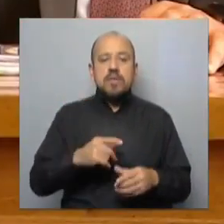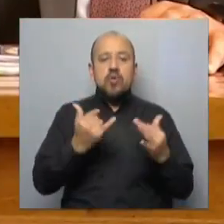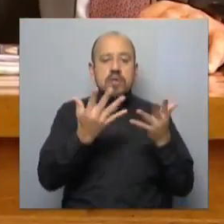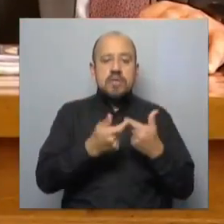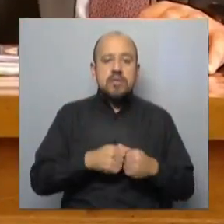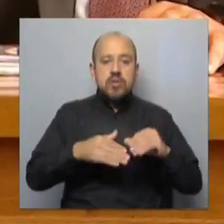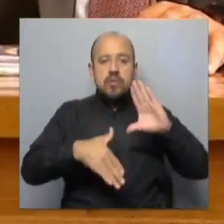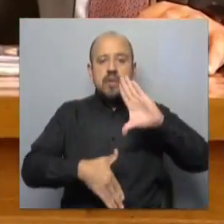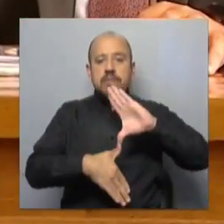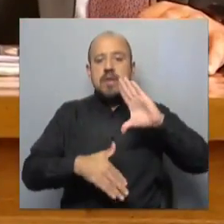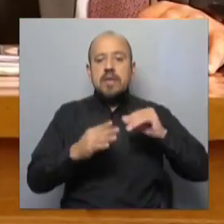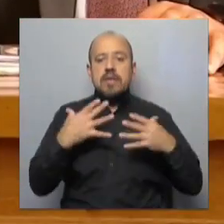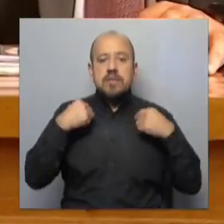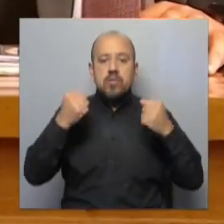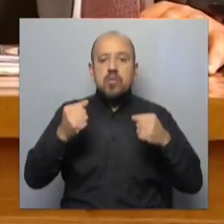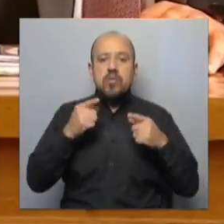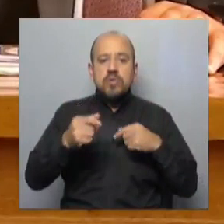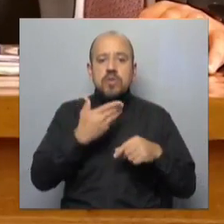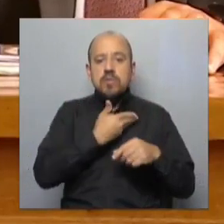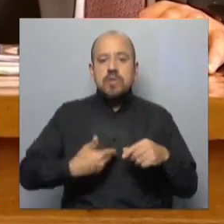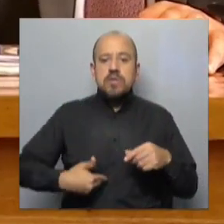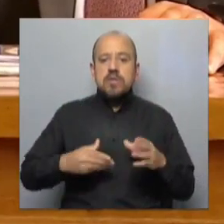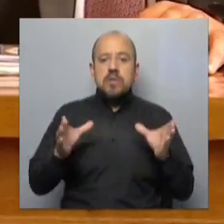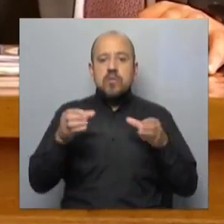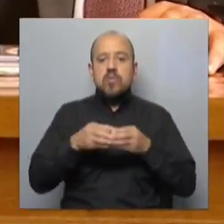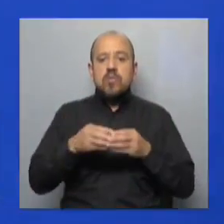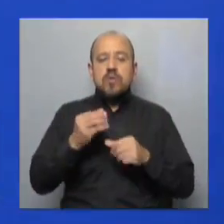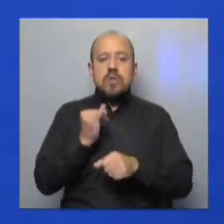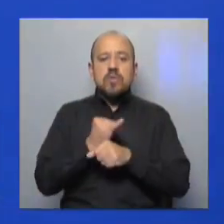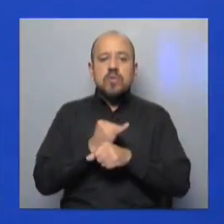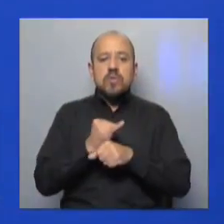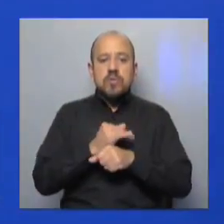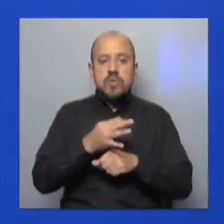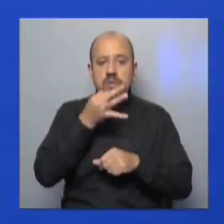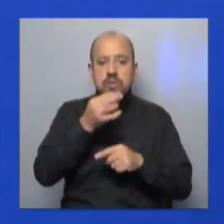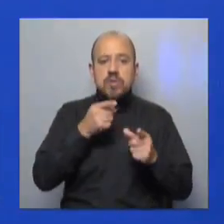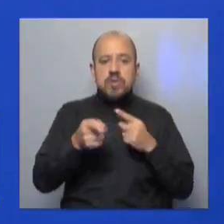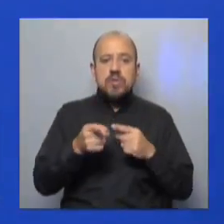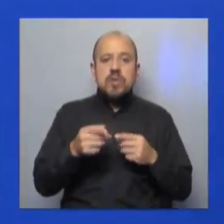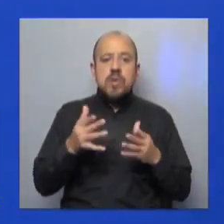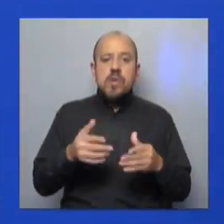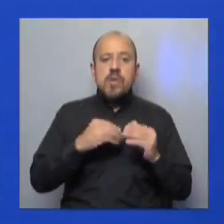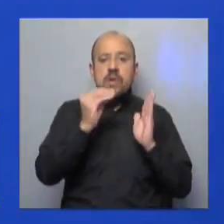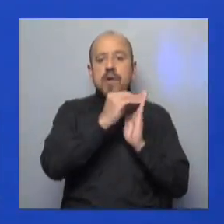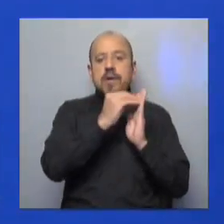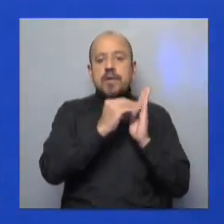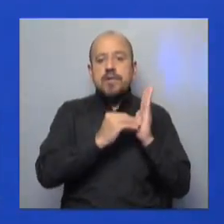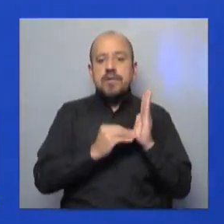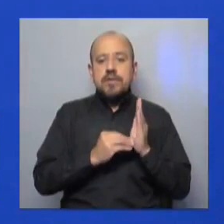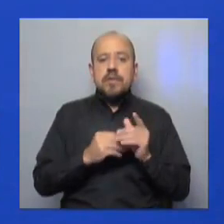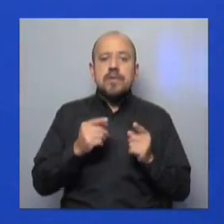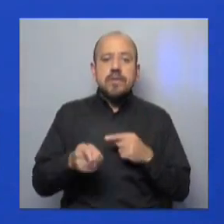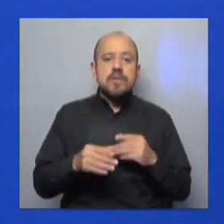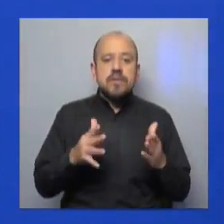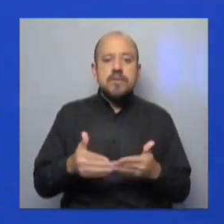panamericana de la salud la presidenta del comité ejecutivo de esta institución dio a conocer en las últimas horas la lista de personas candidatas